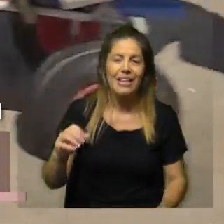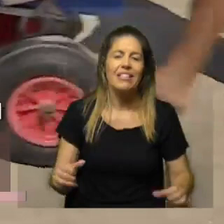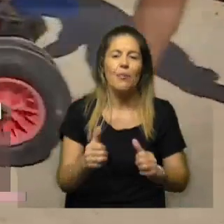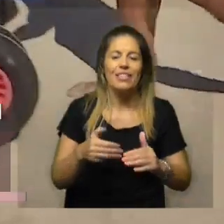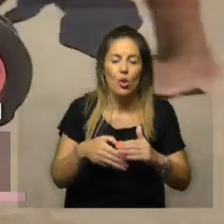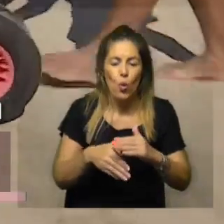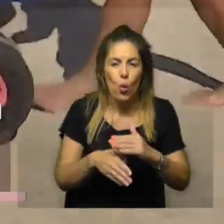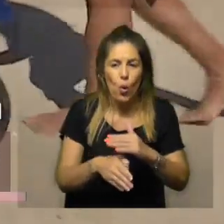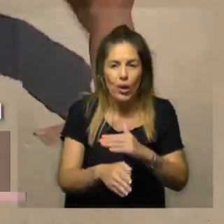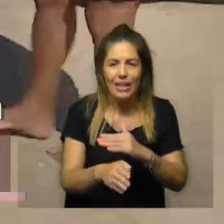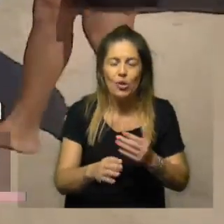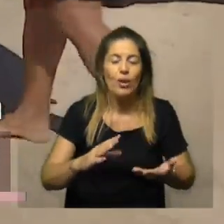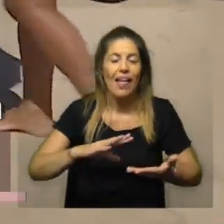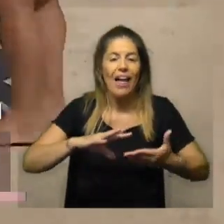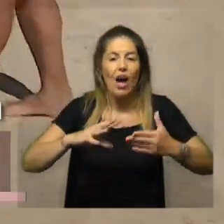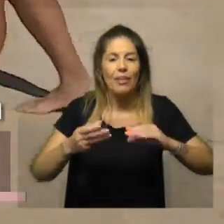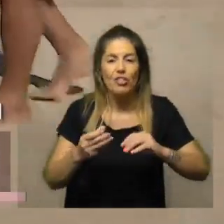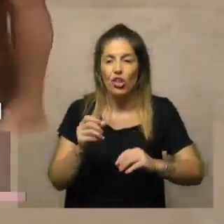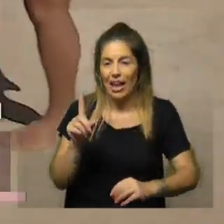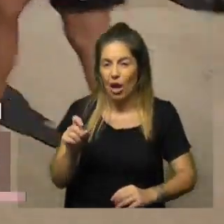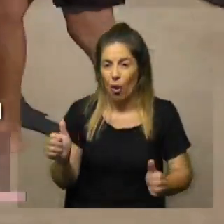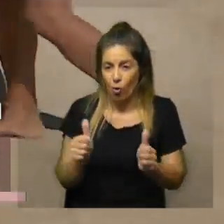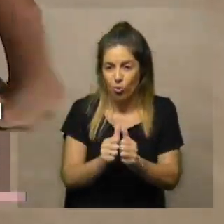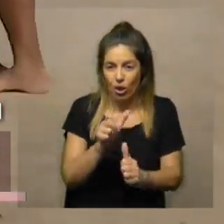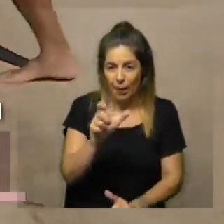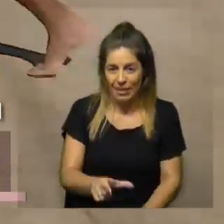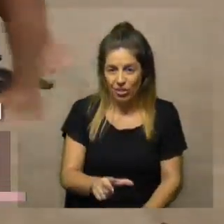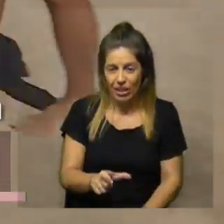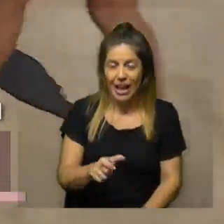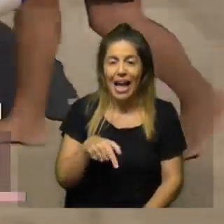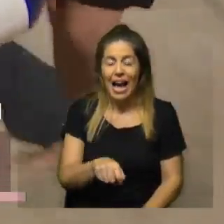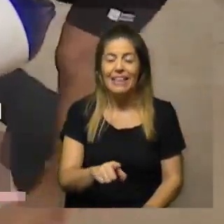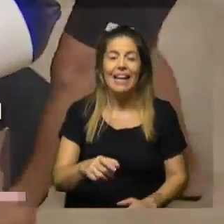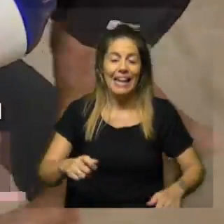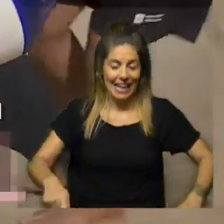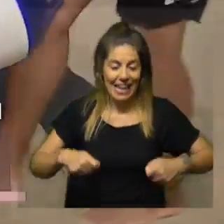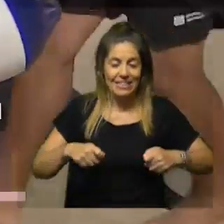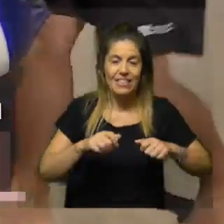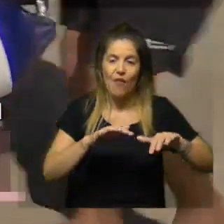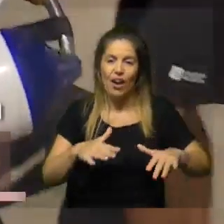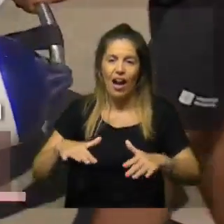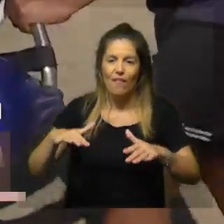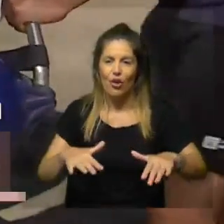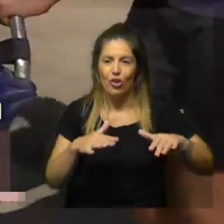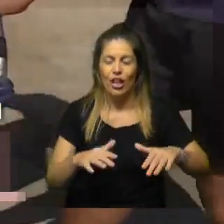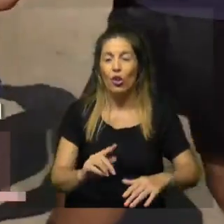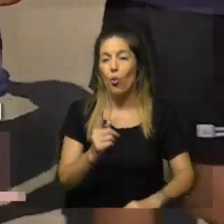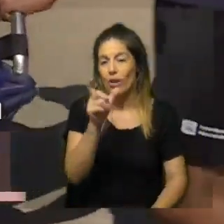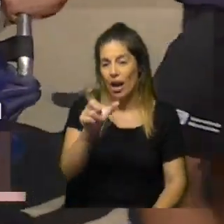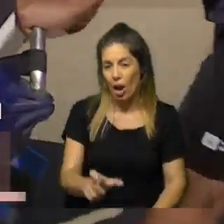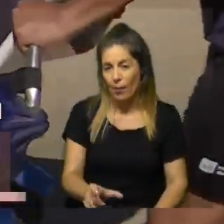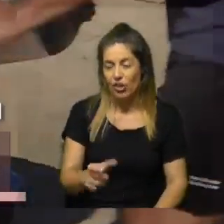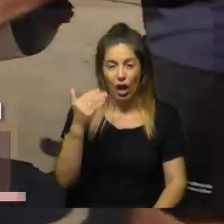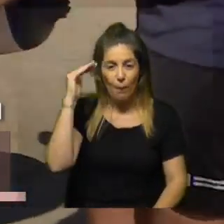ingreso, ¿no?, una adaptación al agua con la persona hasta que la silla está flotando. Cuando la silla está flotando, uno de los profes toma a la persona y el